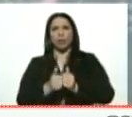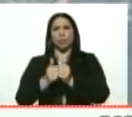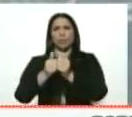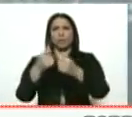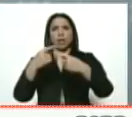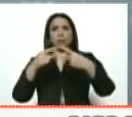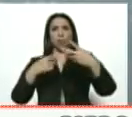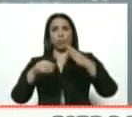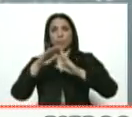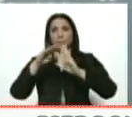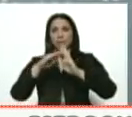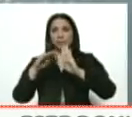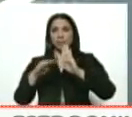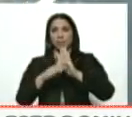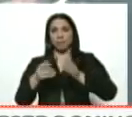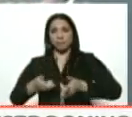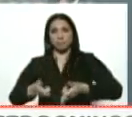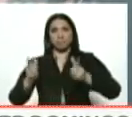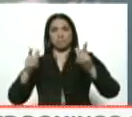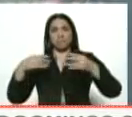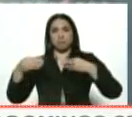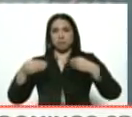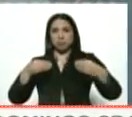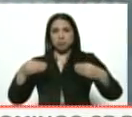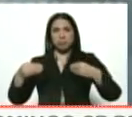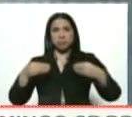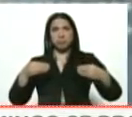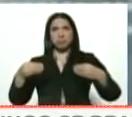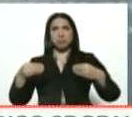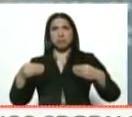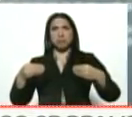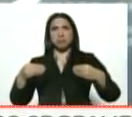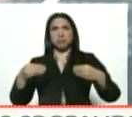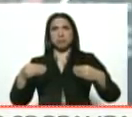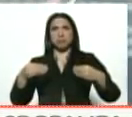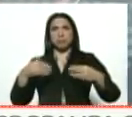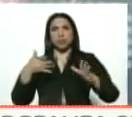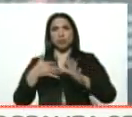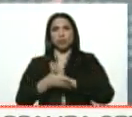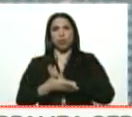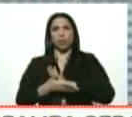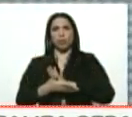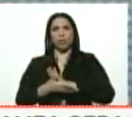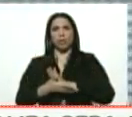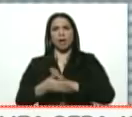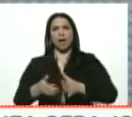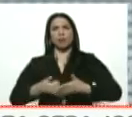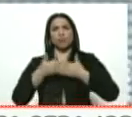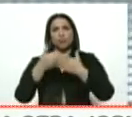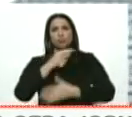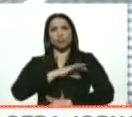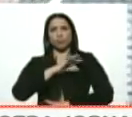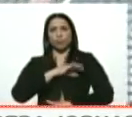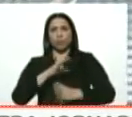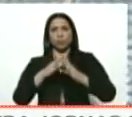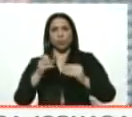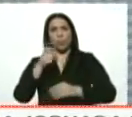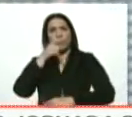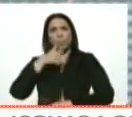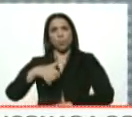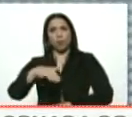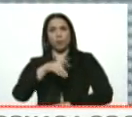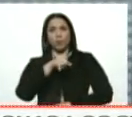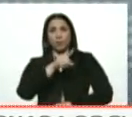otras medidas que permitan una flexibilización en cuanto a la vida social de toda la población. Así que